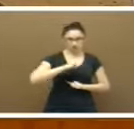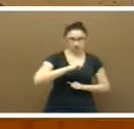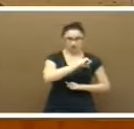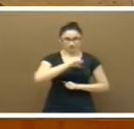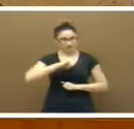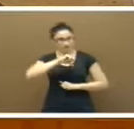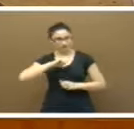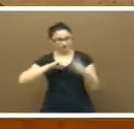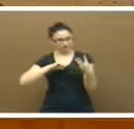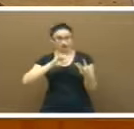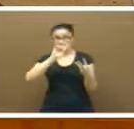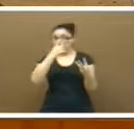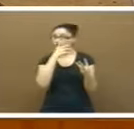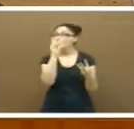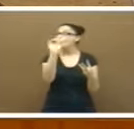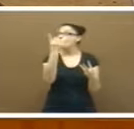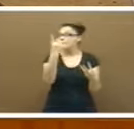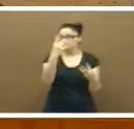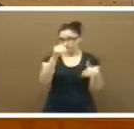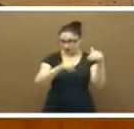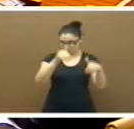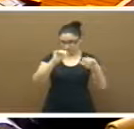número 1. Entramos en votación.